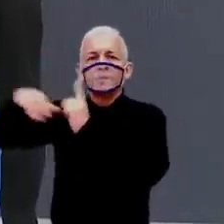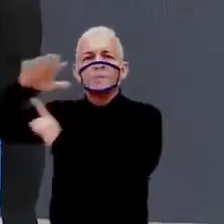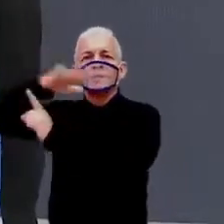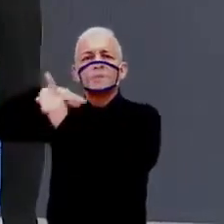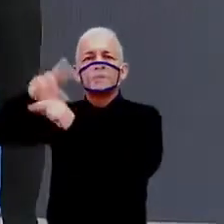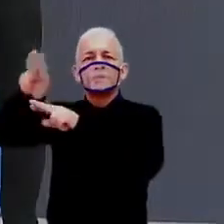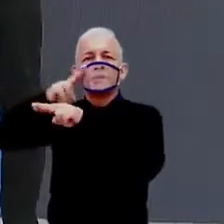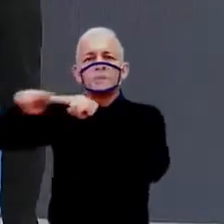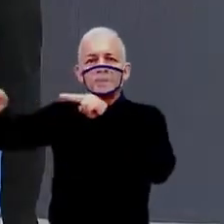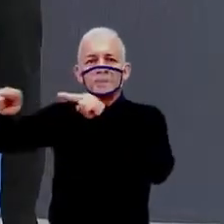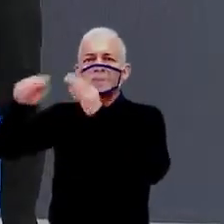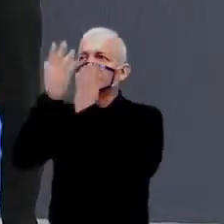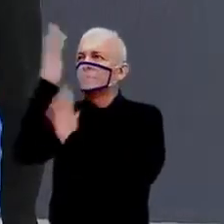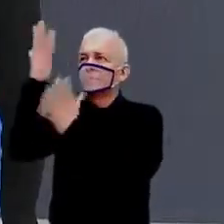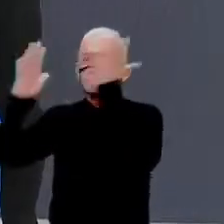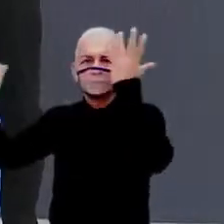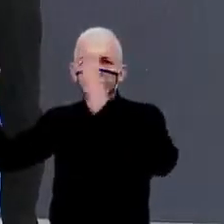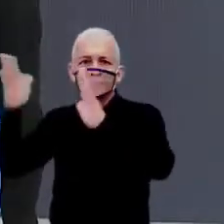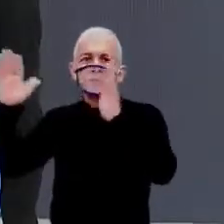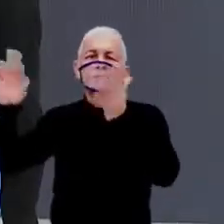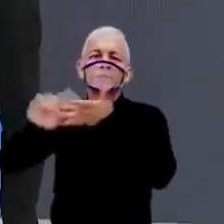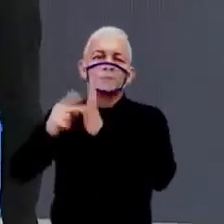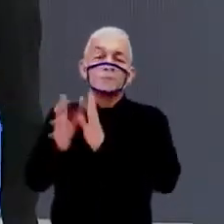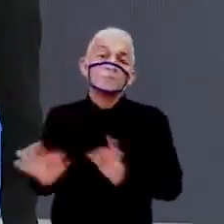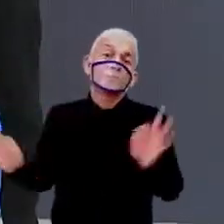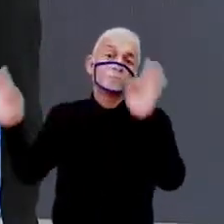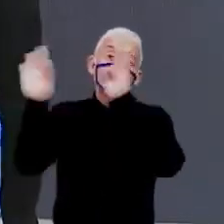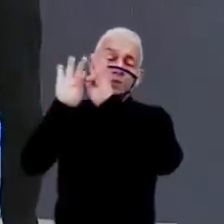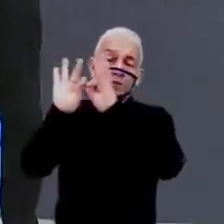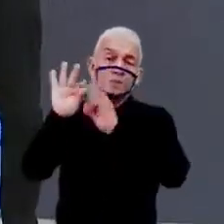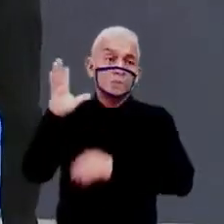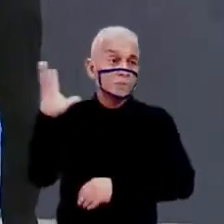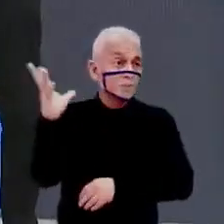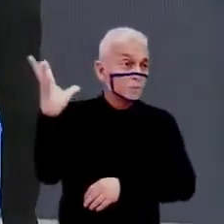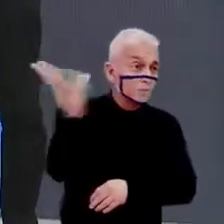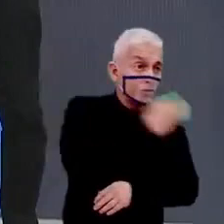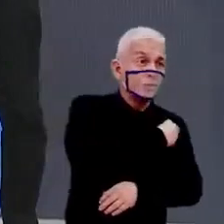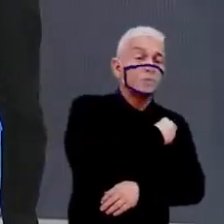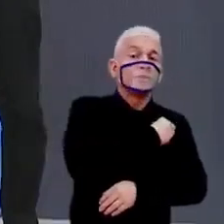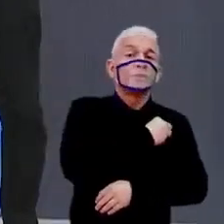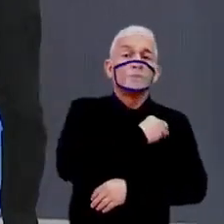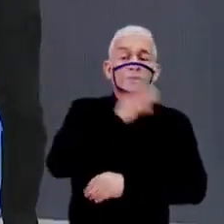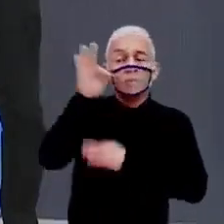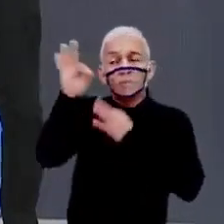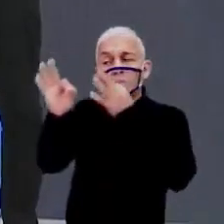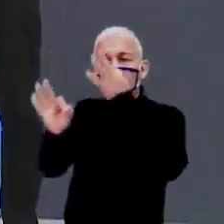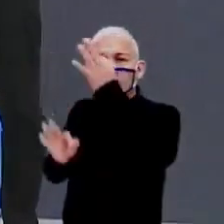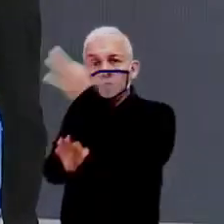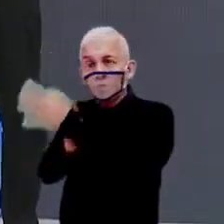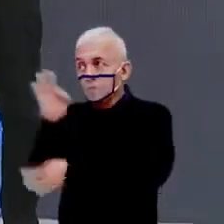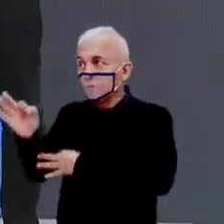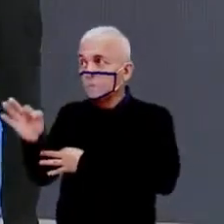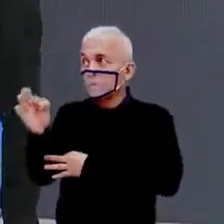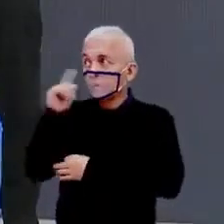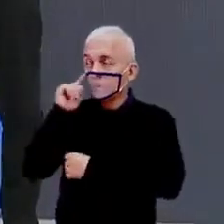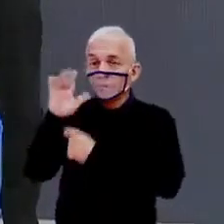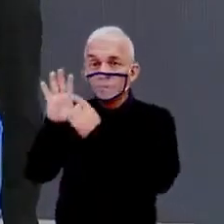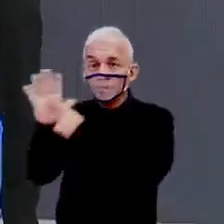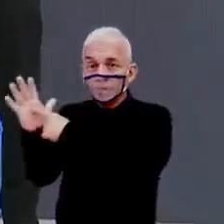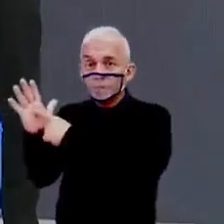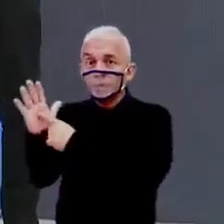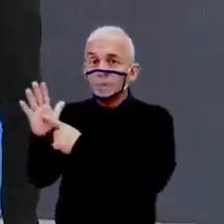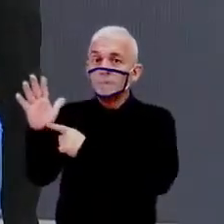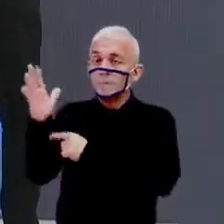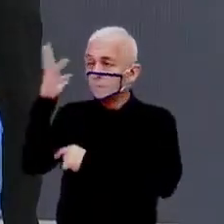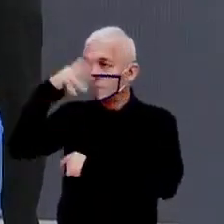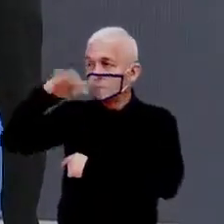ese paisaje que para nosotros es muy importante, y que si no tenemos cuidado, esta imagen que estamos viendo proyectada no la vamos a lograr